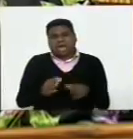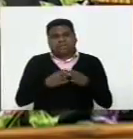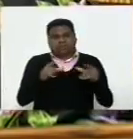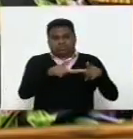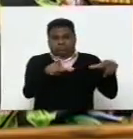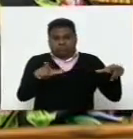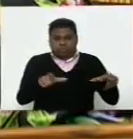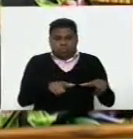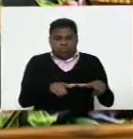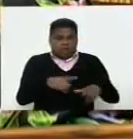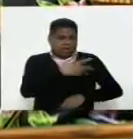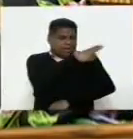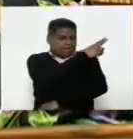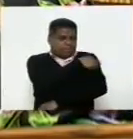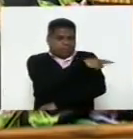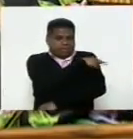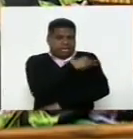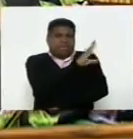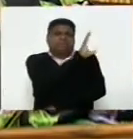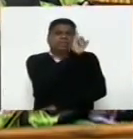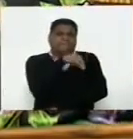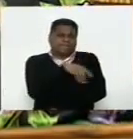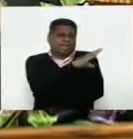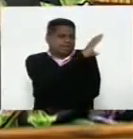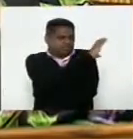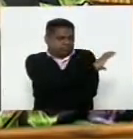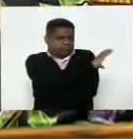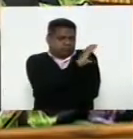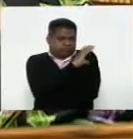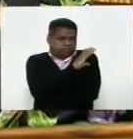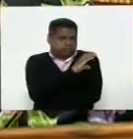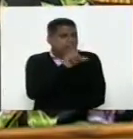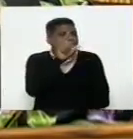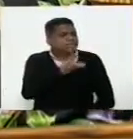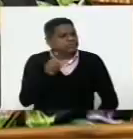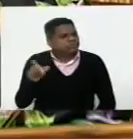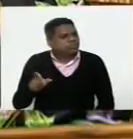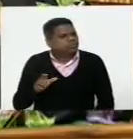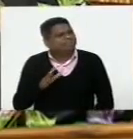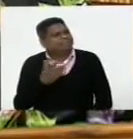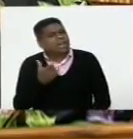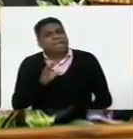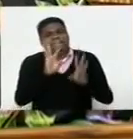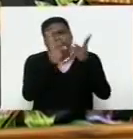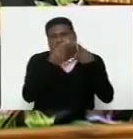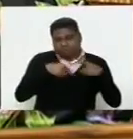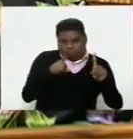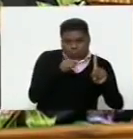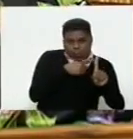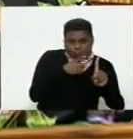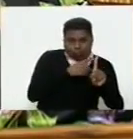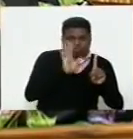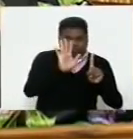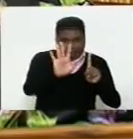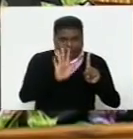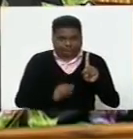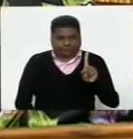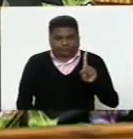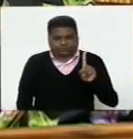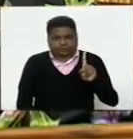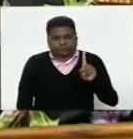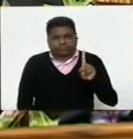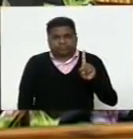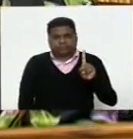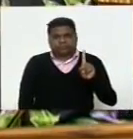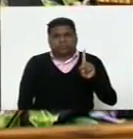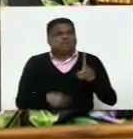de salud públicos y privados y personas que, número 1, incumplan con la obligación